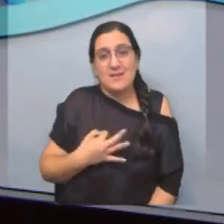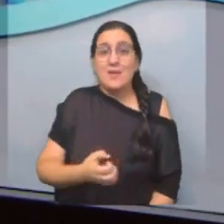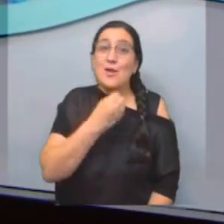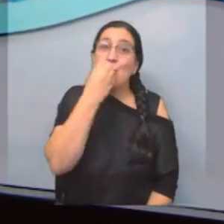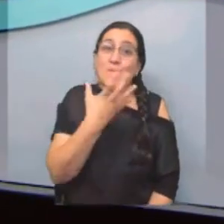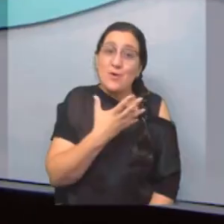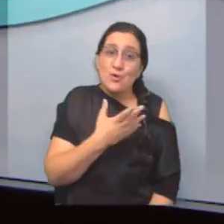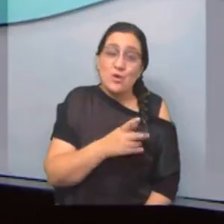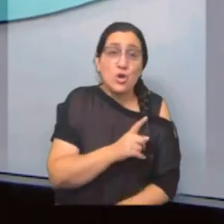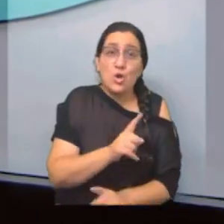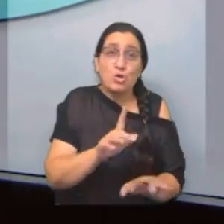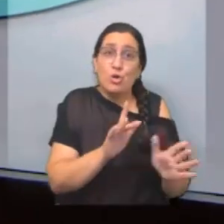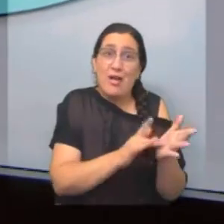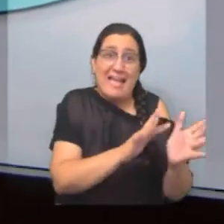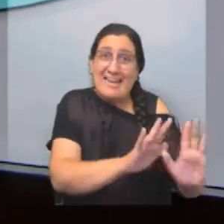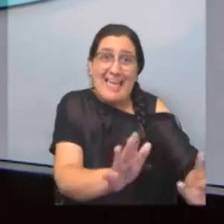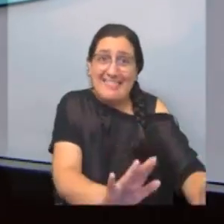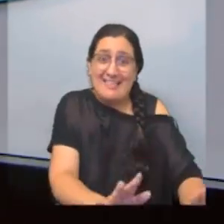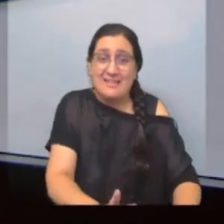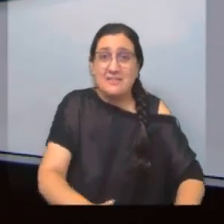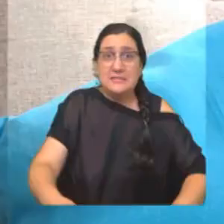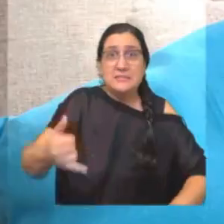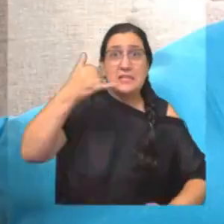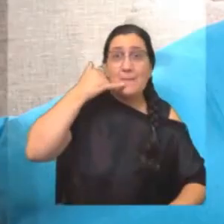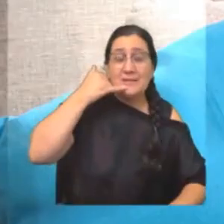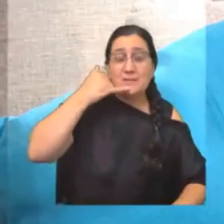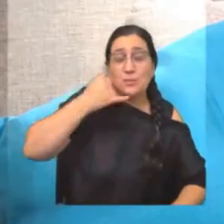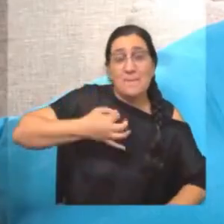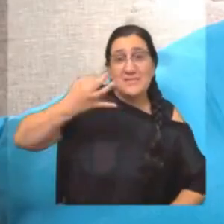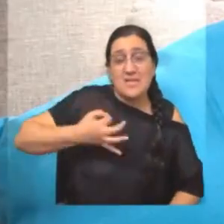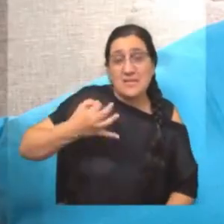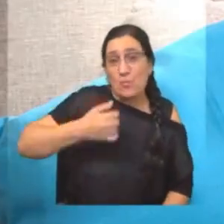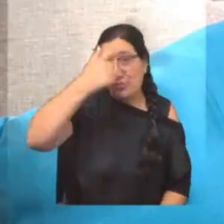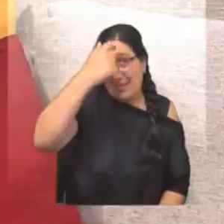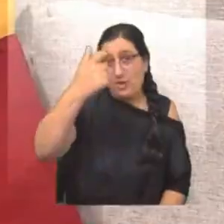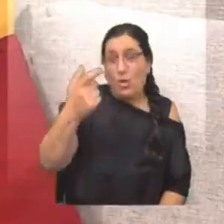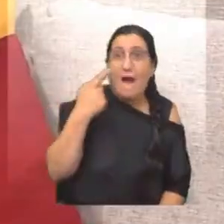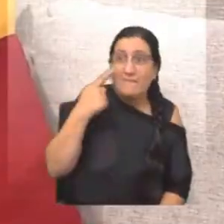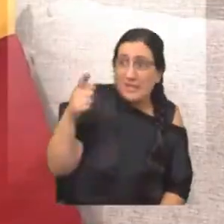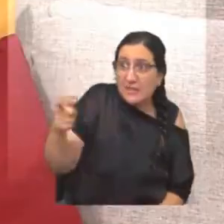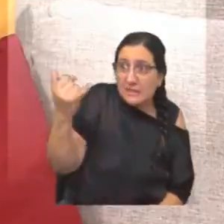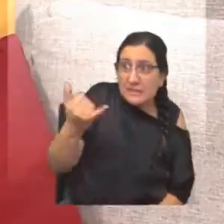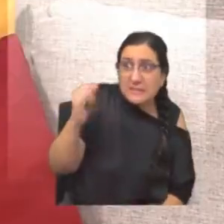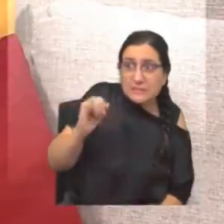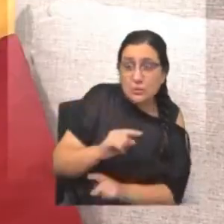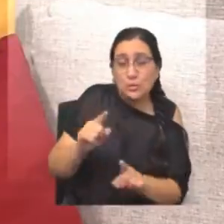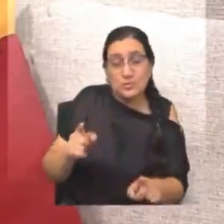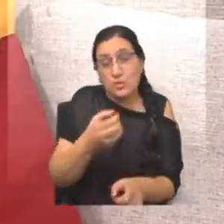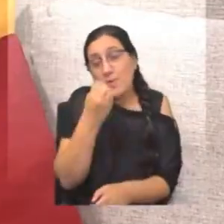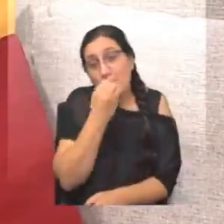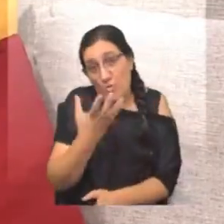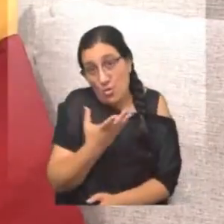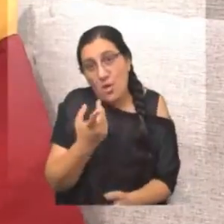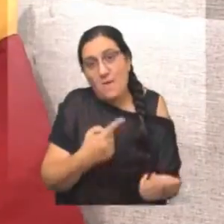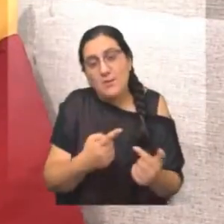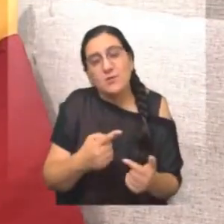como yo, no hacer nada. Ahí Y va. llamar a alguien Esto que es el día sepa. hoy, justamente hoy eso. Sería lo ideal, pero realmente año